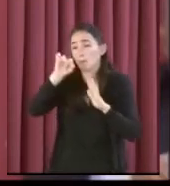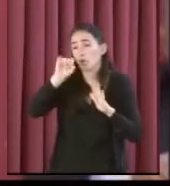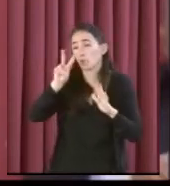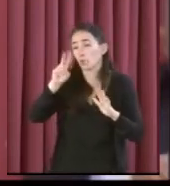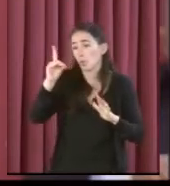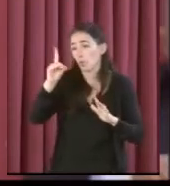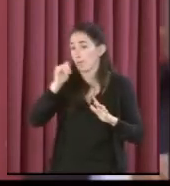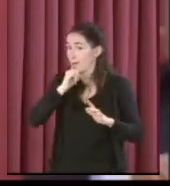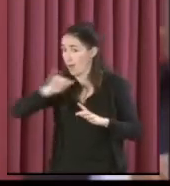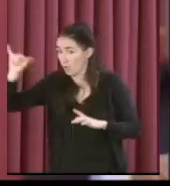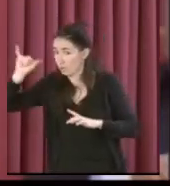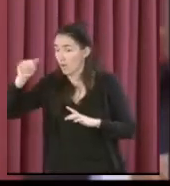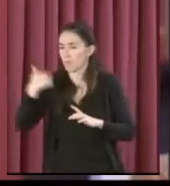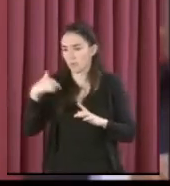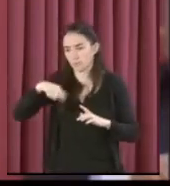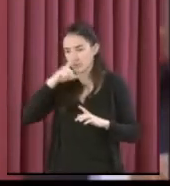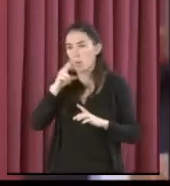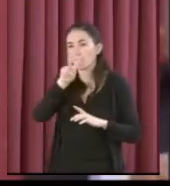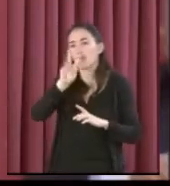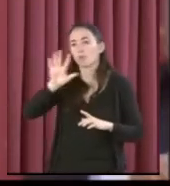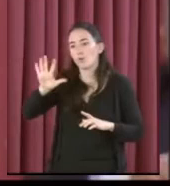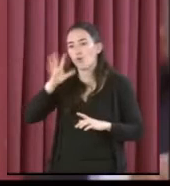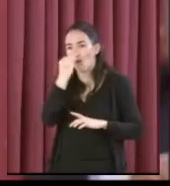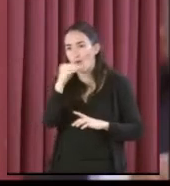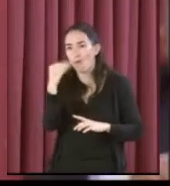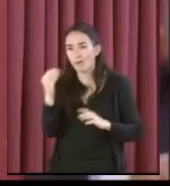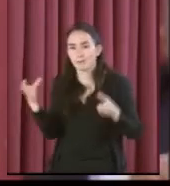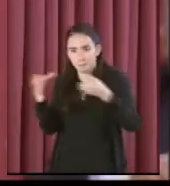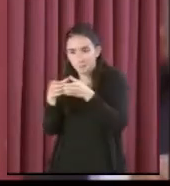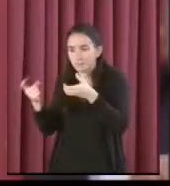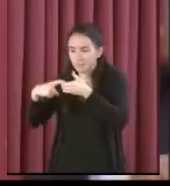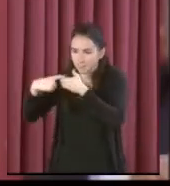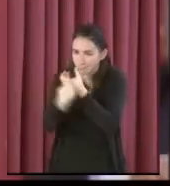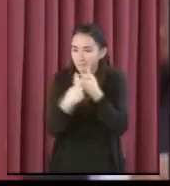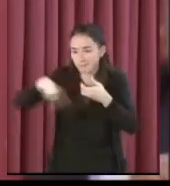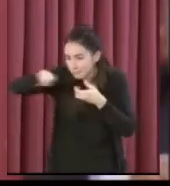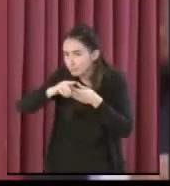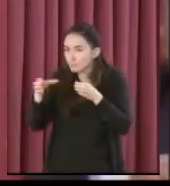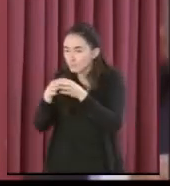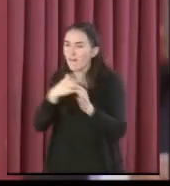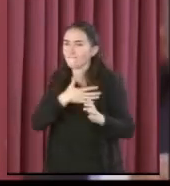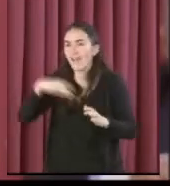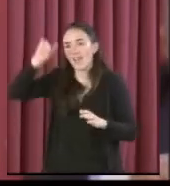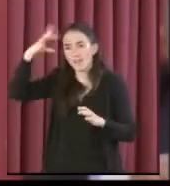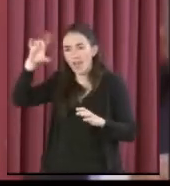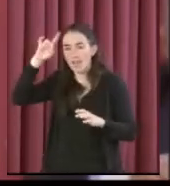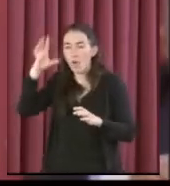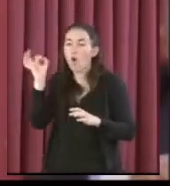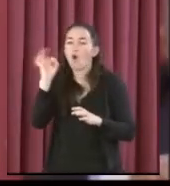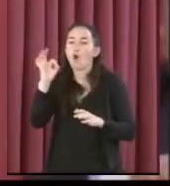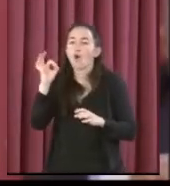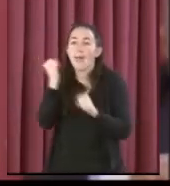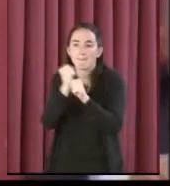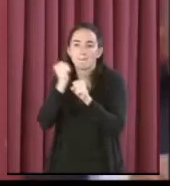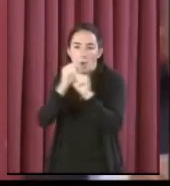que ha congregado este año a 25 jóvenes con muchas ganas de poner en marcha sus ideas innovadoras, o la lanzadera de empleo, que en